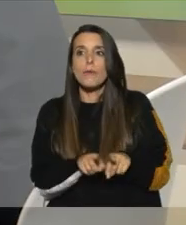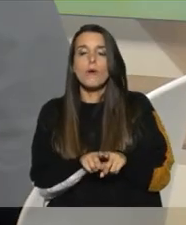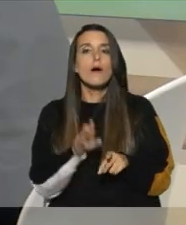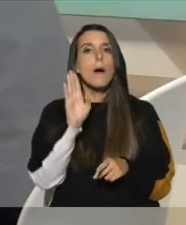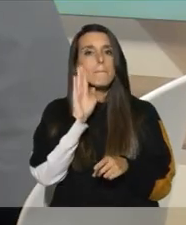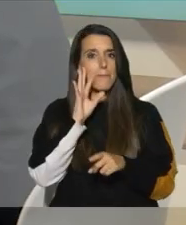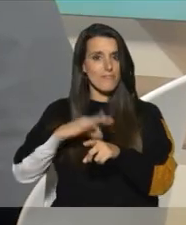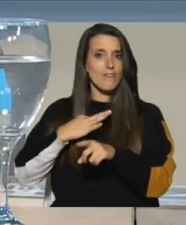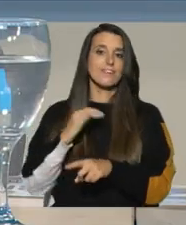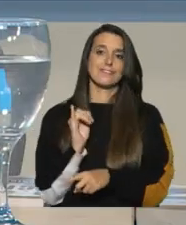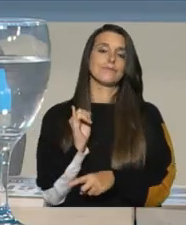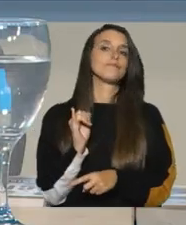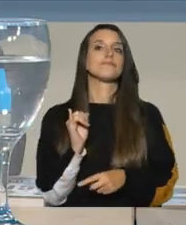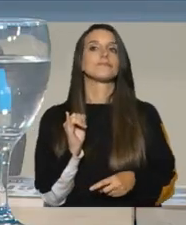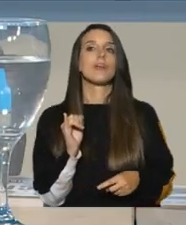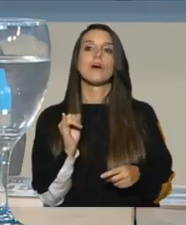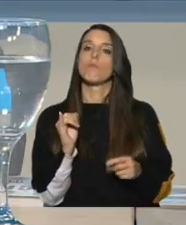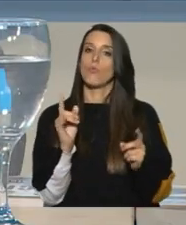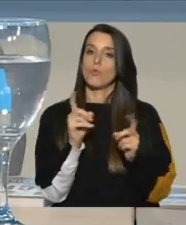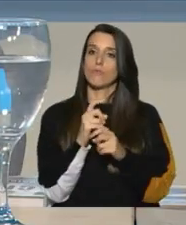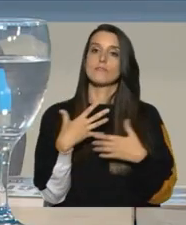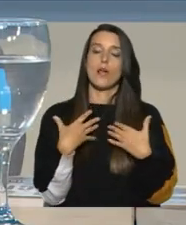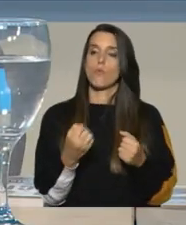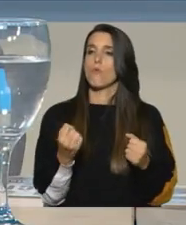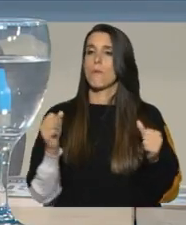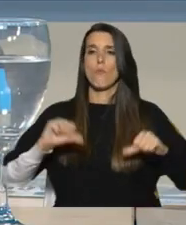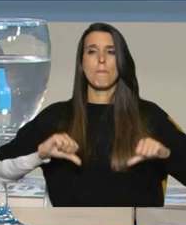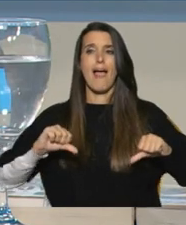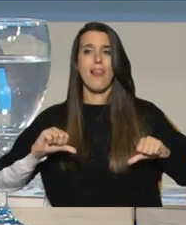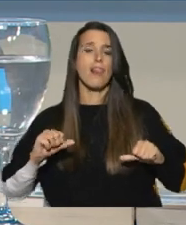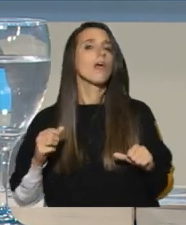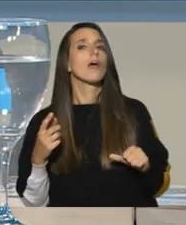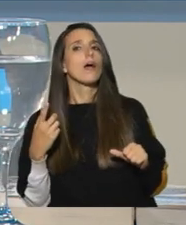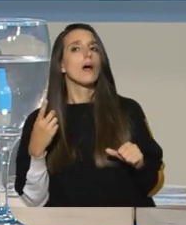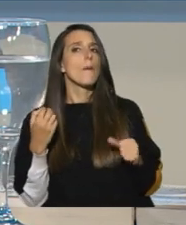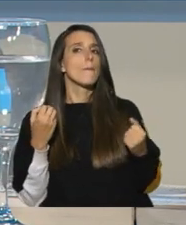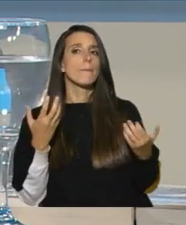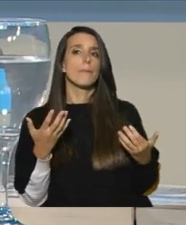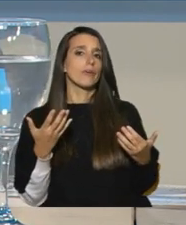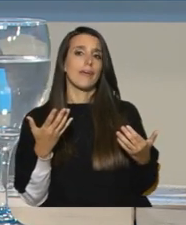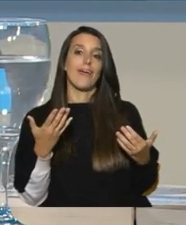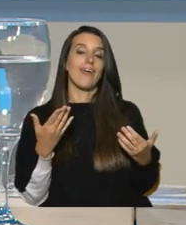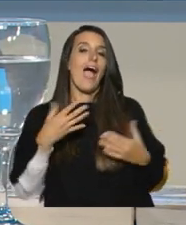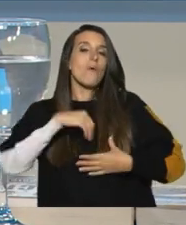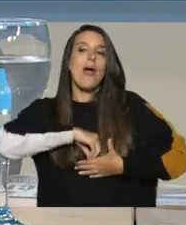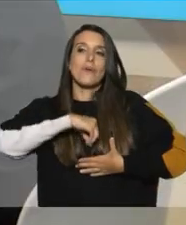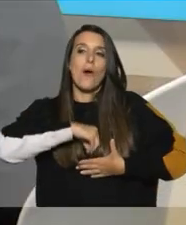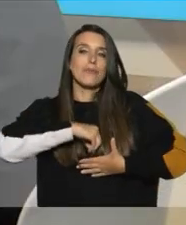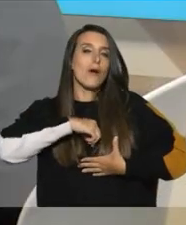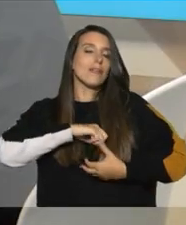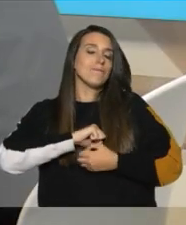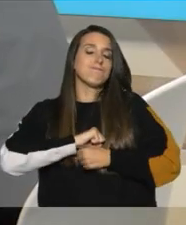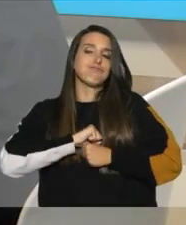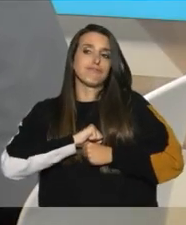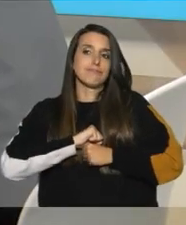Sí. Bien. Con muchas dificultades de salud, muchísimas, porque las cosas pasan factura tarde o temprano. Claro, bueno, si nos está